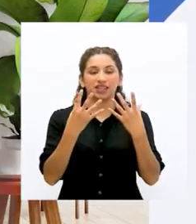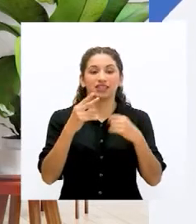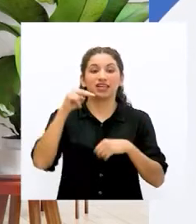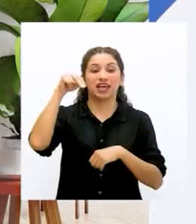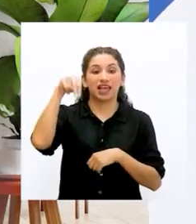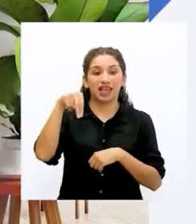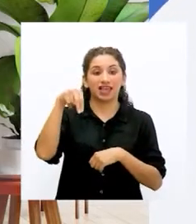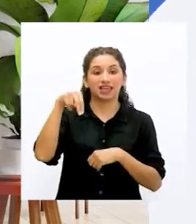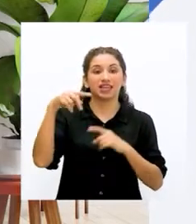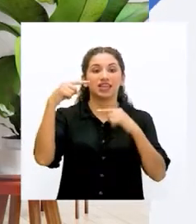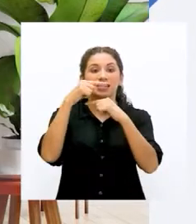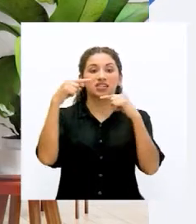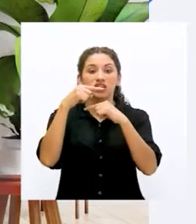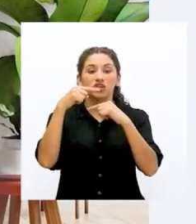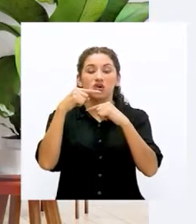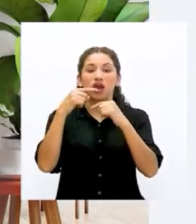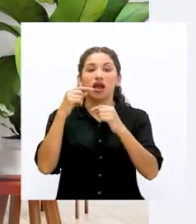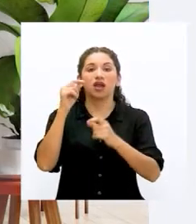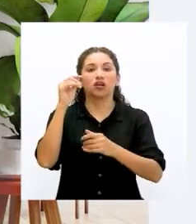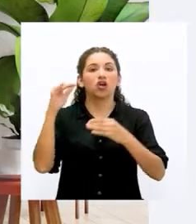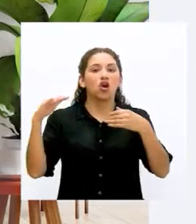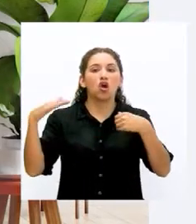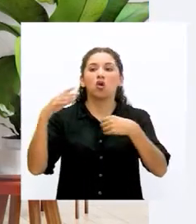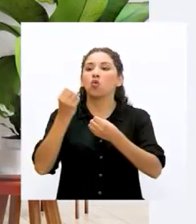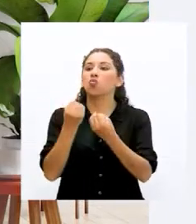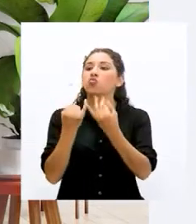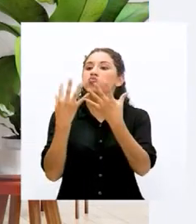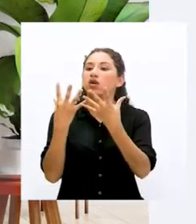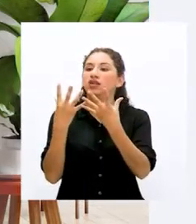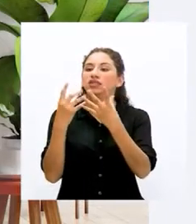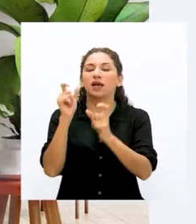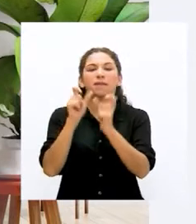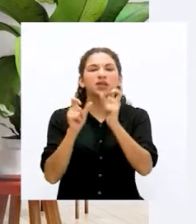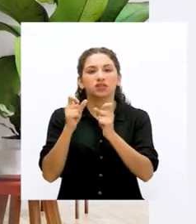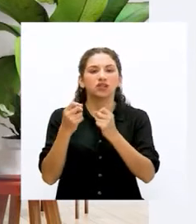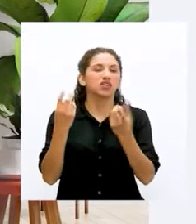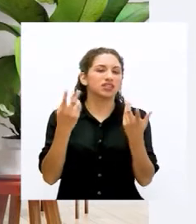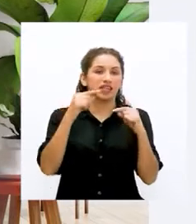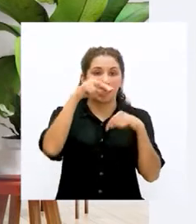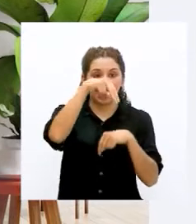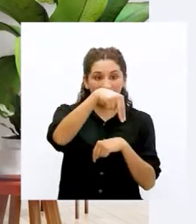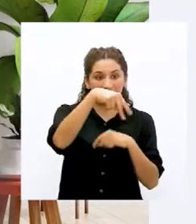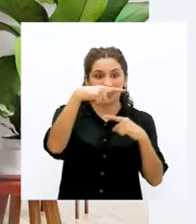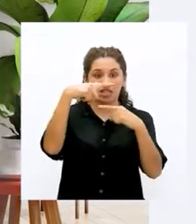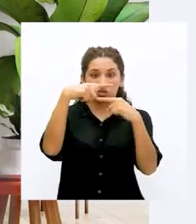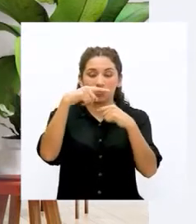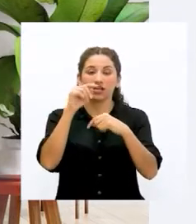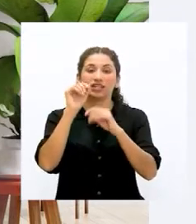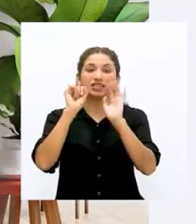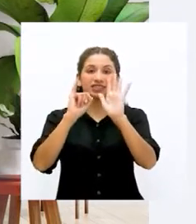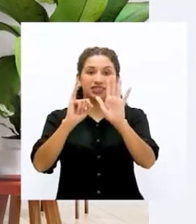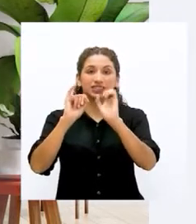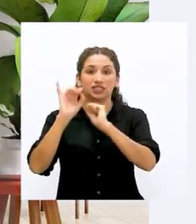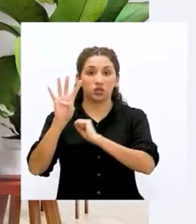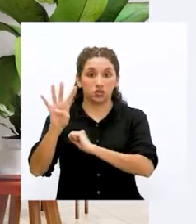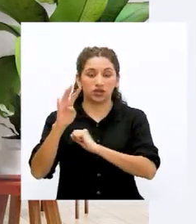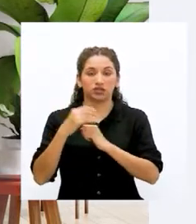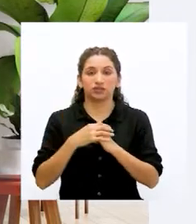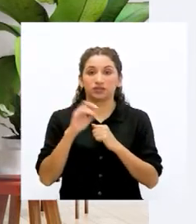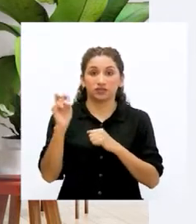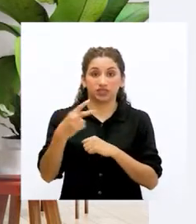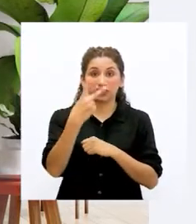total de las personas encuestadas, es decir, n igual 64. Segundo